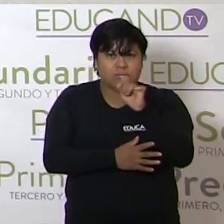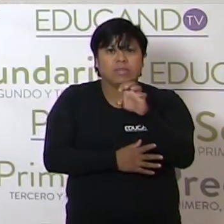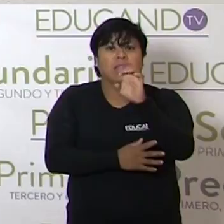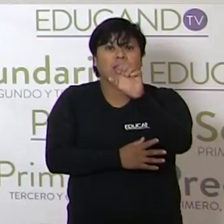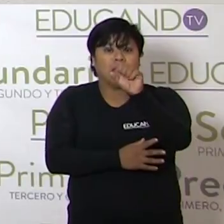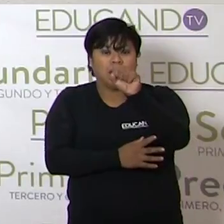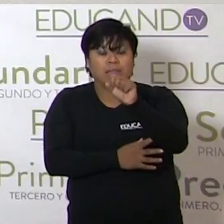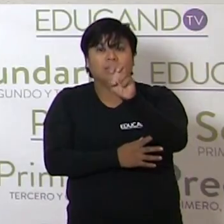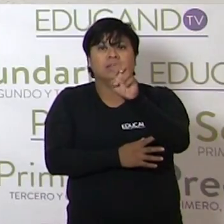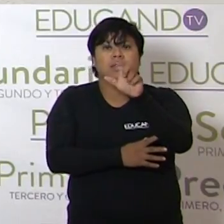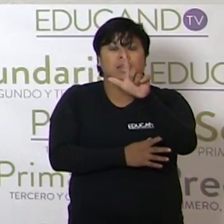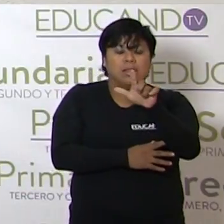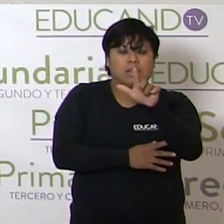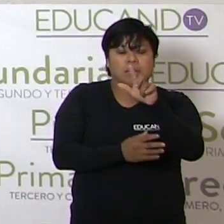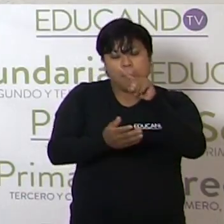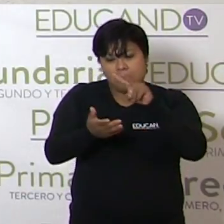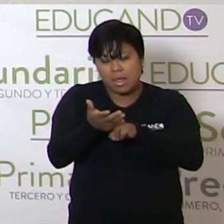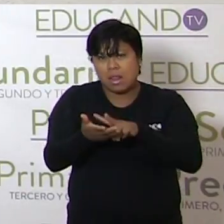central.